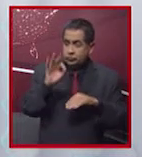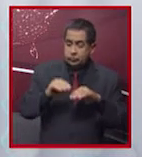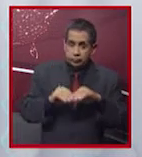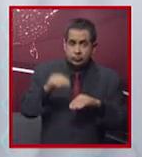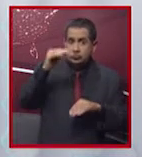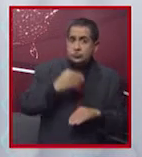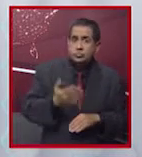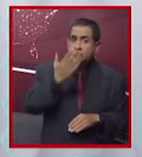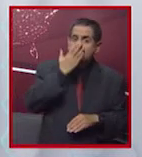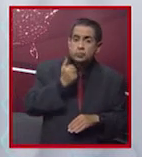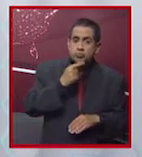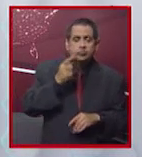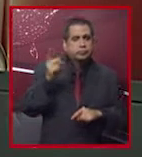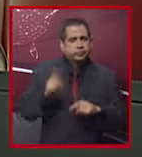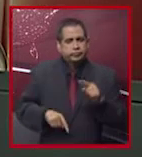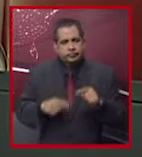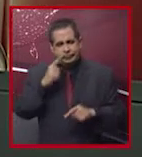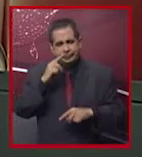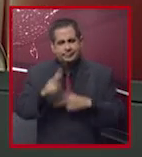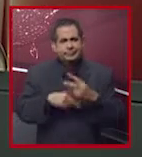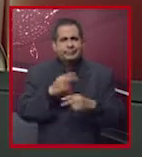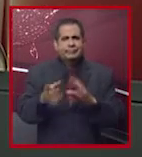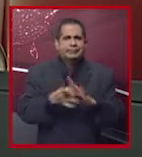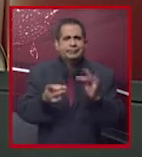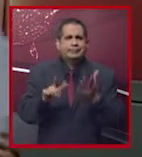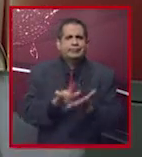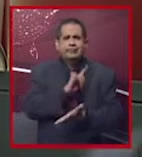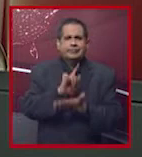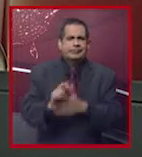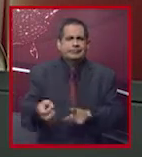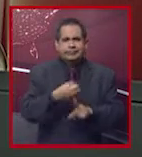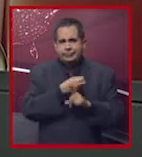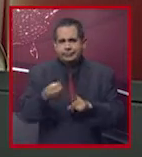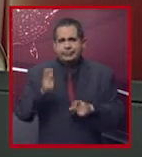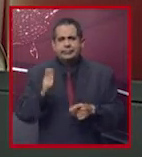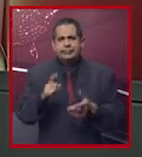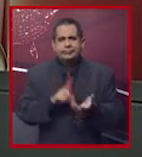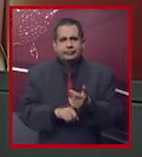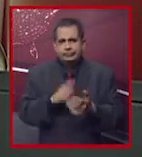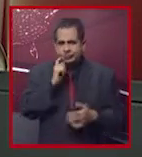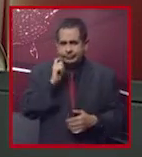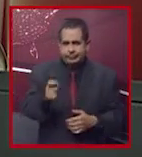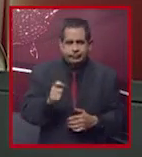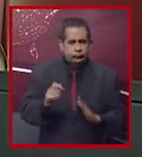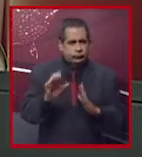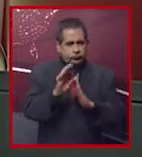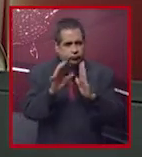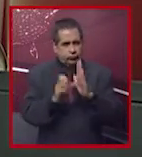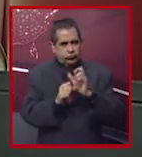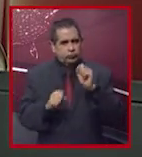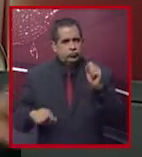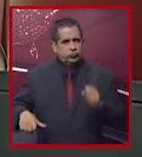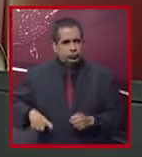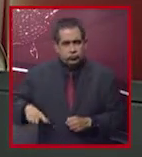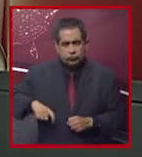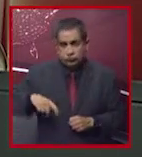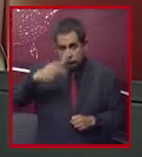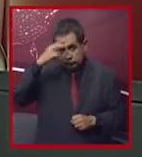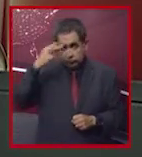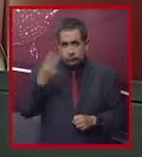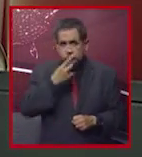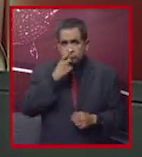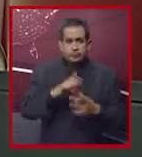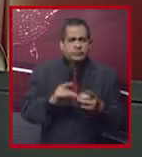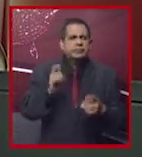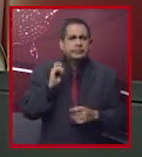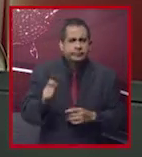Vamos a detalle con lo que indica el marco jurídico electoral. Iniciamos con la Constitución Política de los Estados Unidos